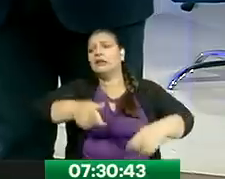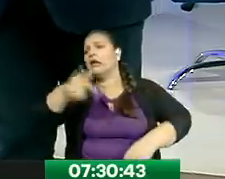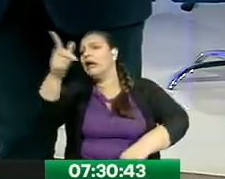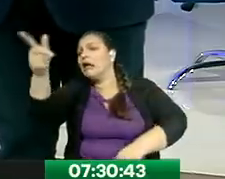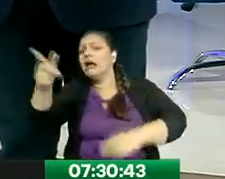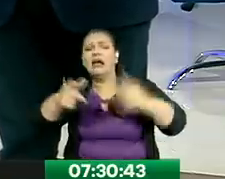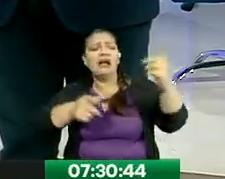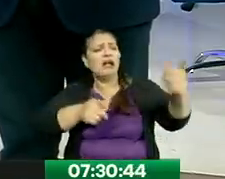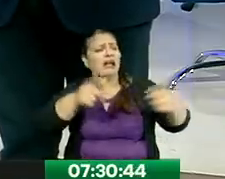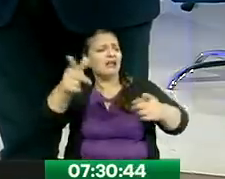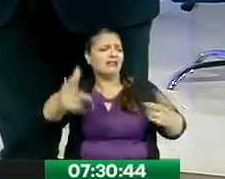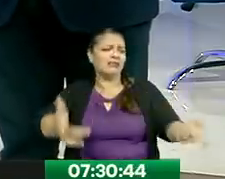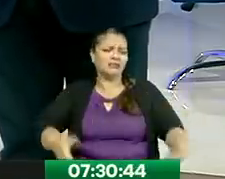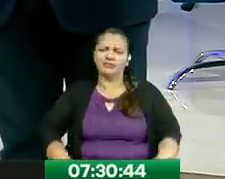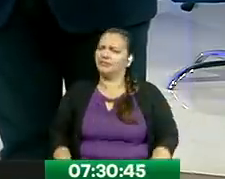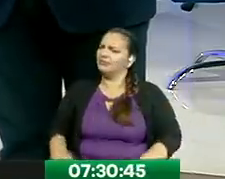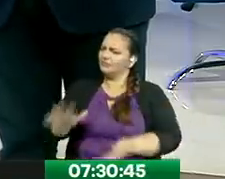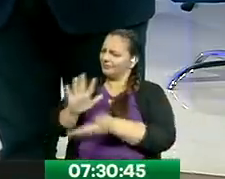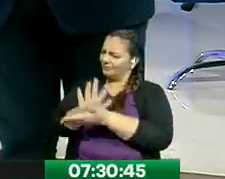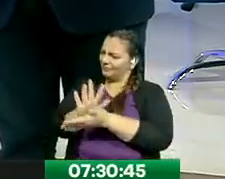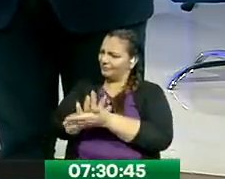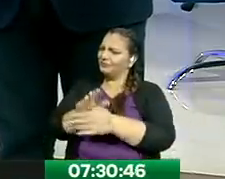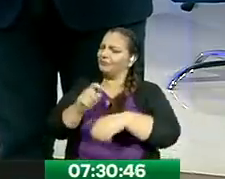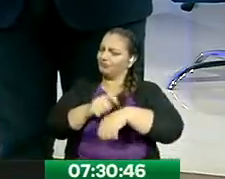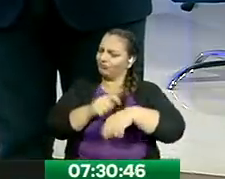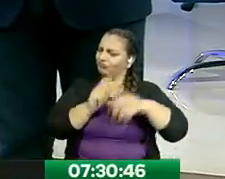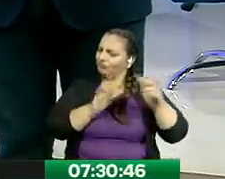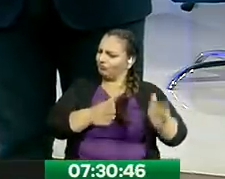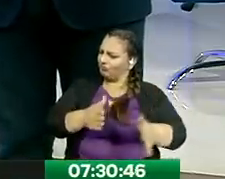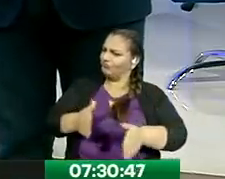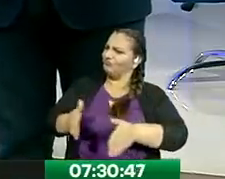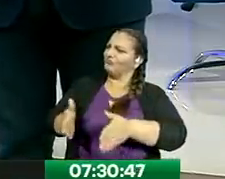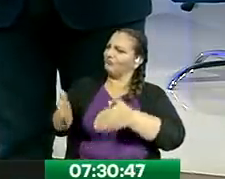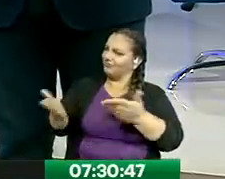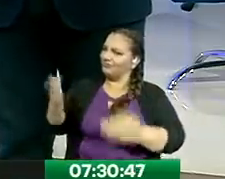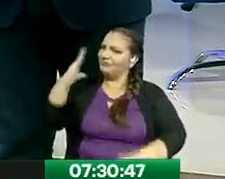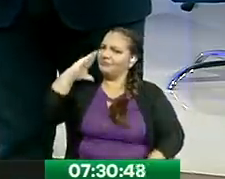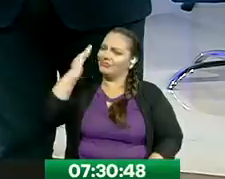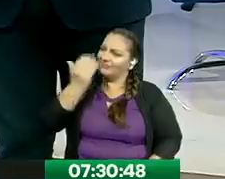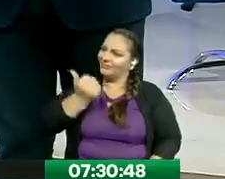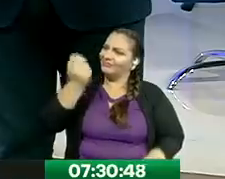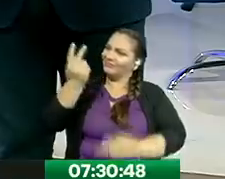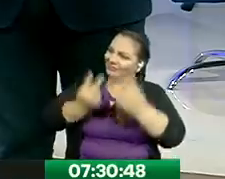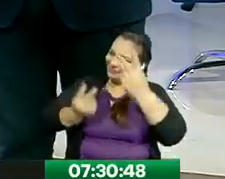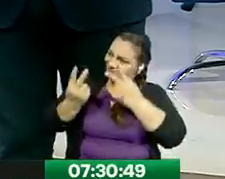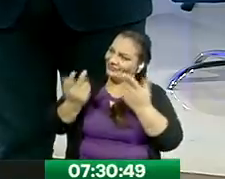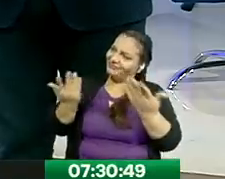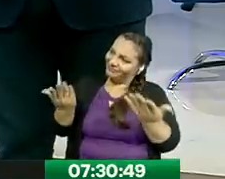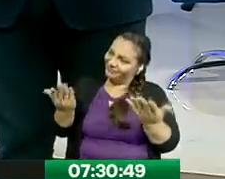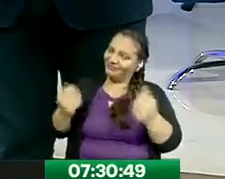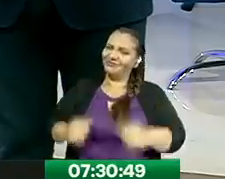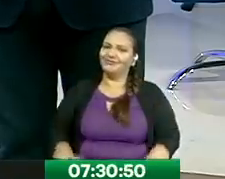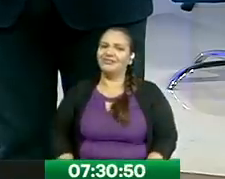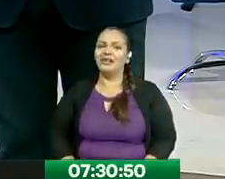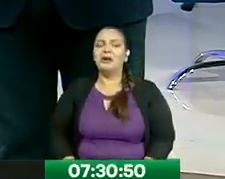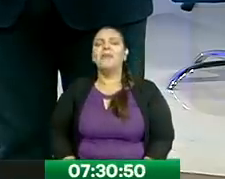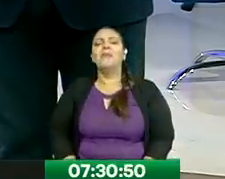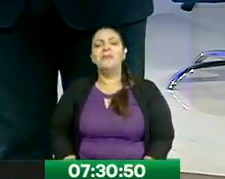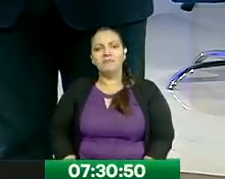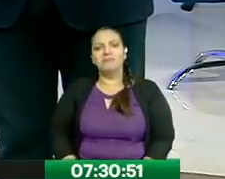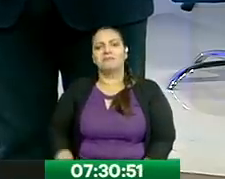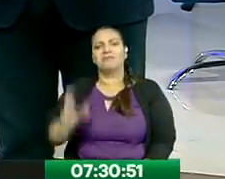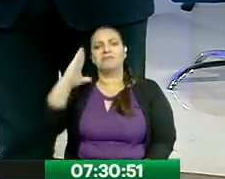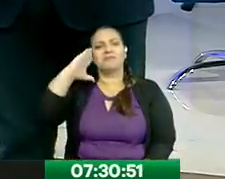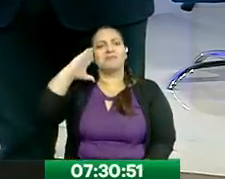pero vamos a darnos un espacio porque cuenta se lo merece y desde aquí pues un abrazo cálido con amor para esa hermosa